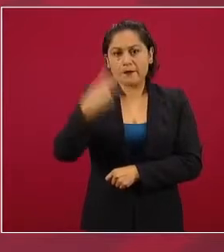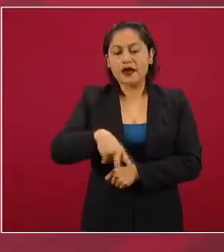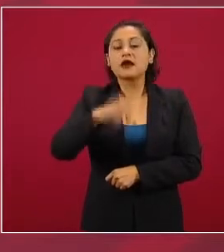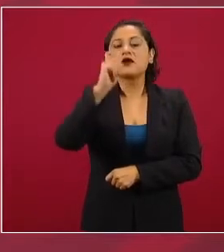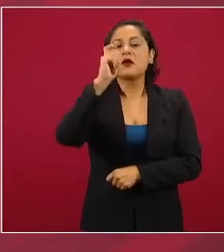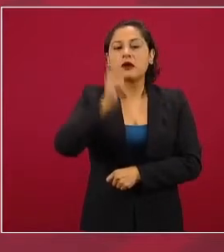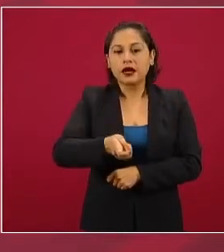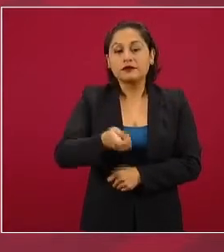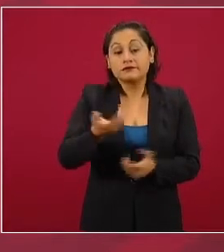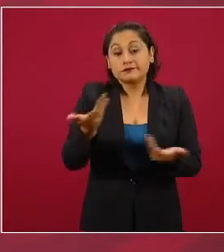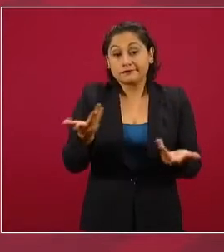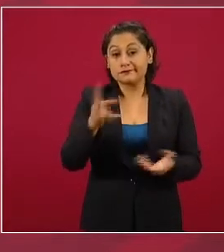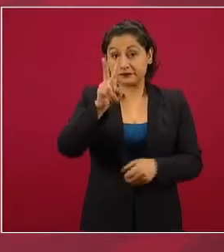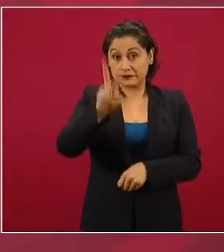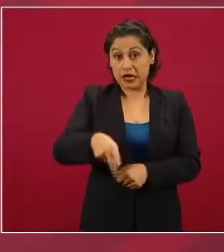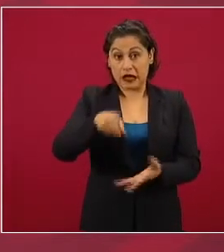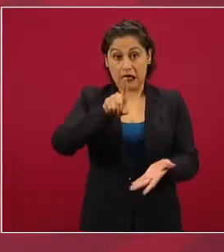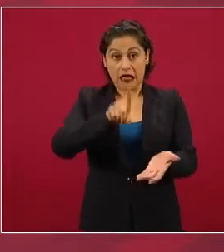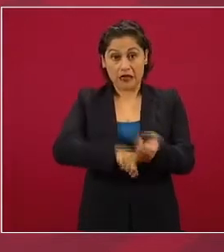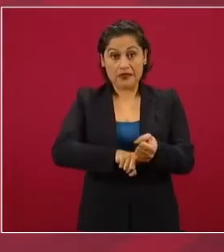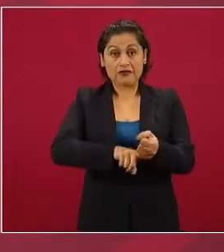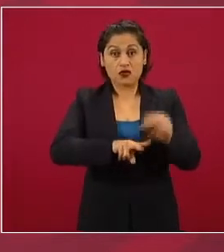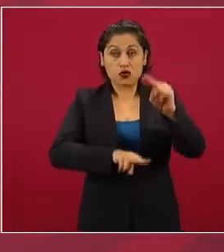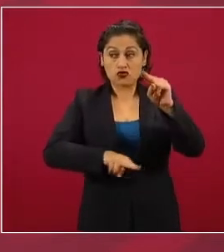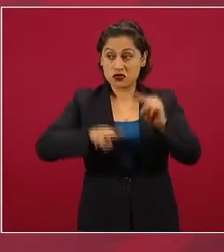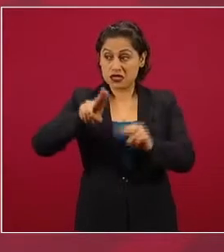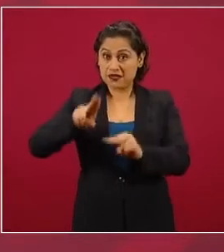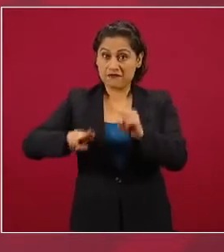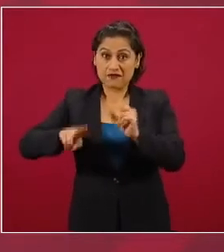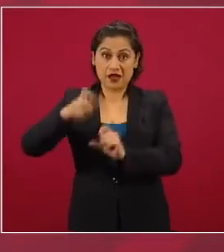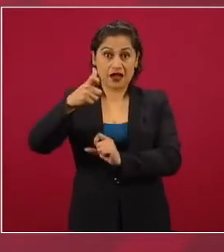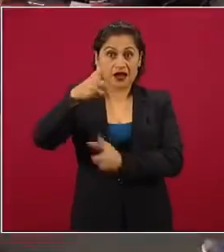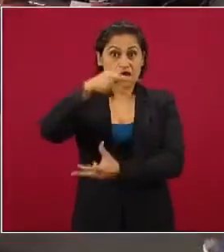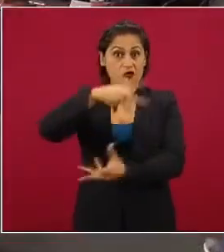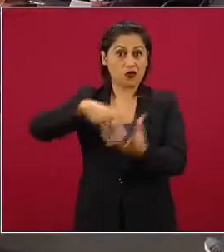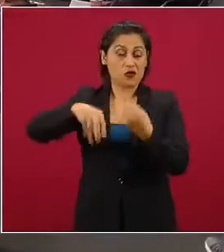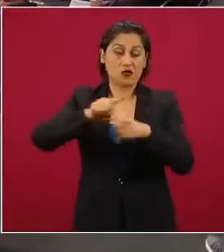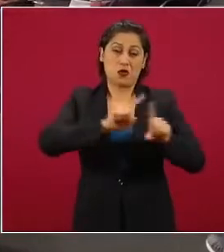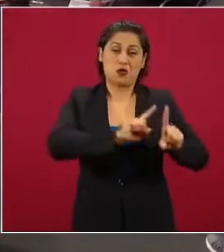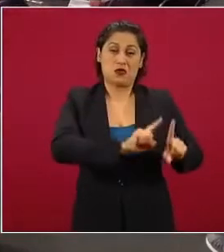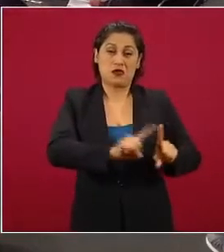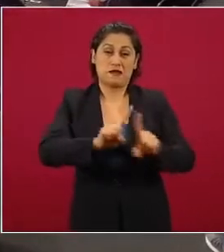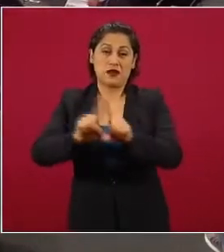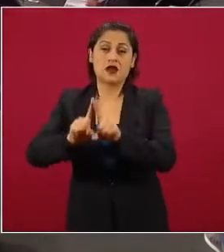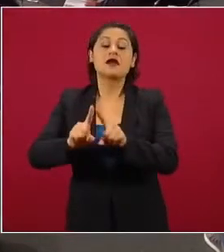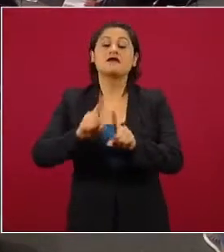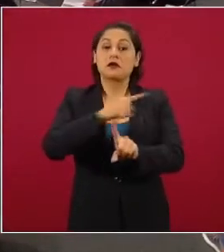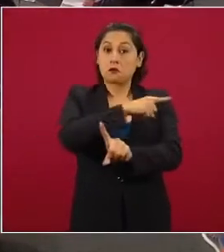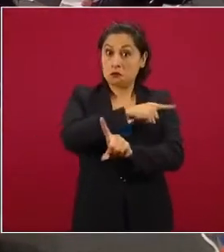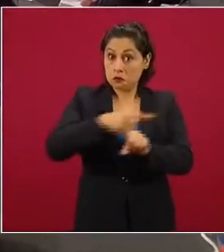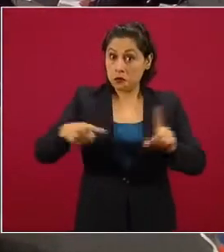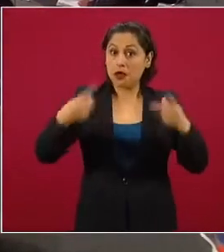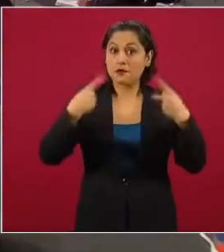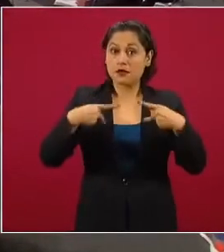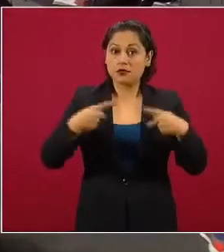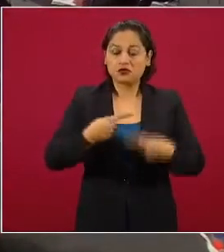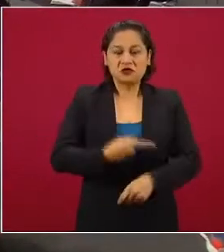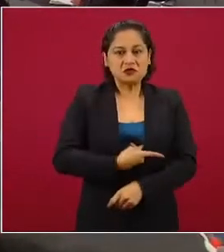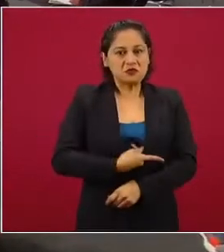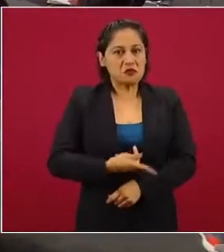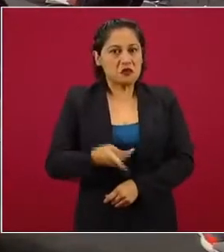enorme desigualdad económica, tenemos la mitad de la población viviendo en condiciones de pobreza, viviendo al día,